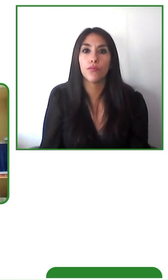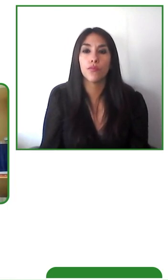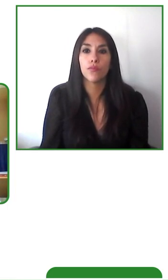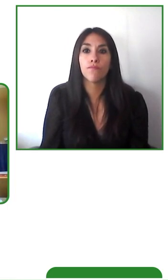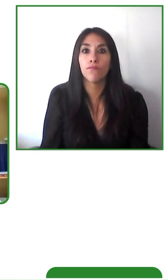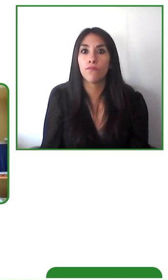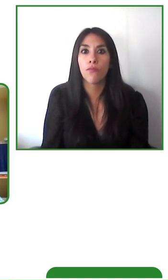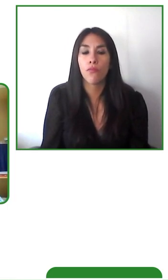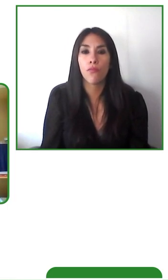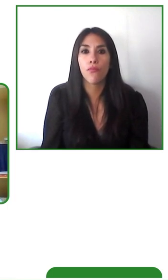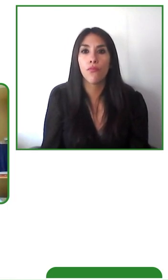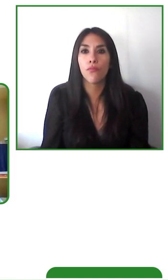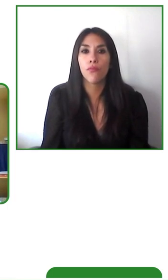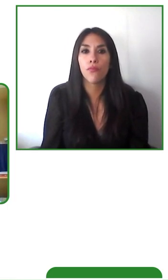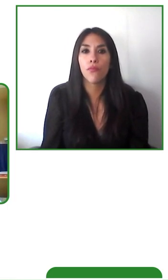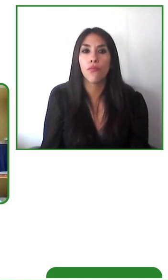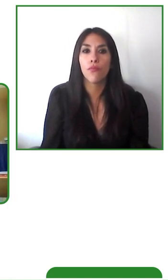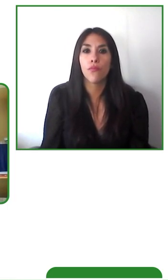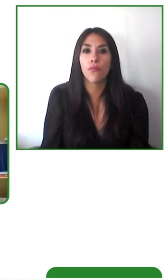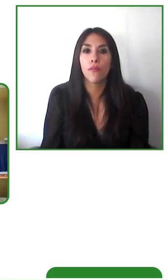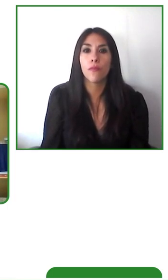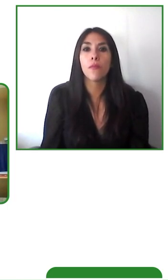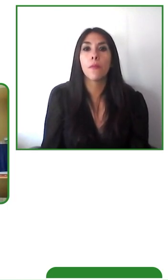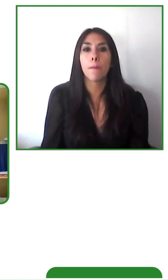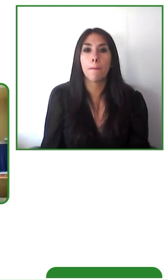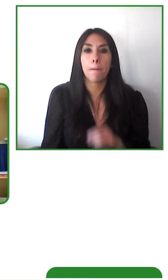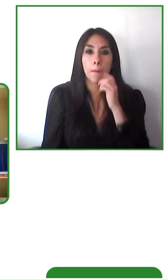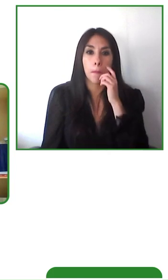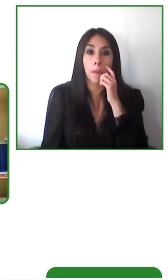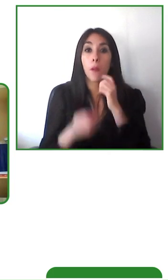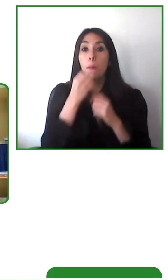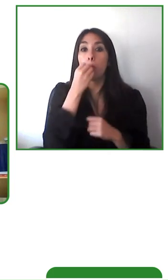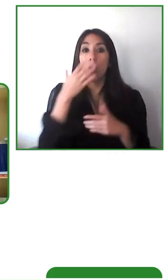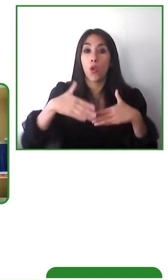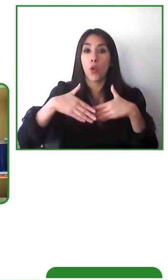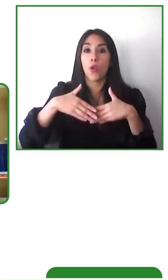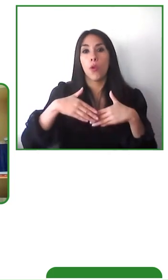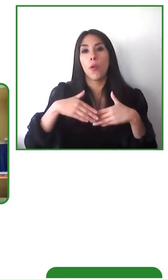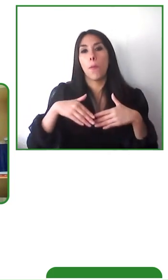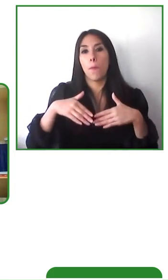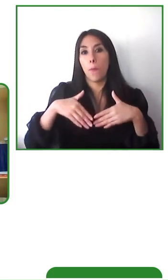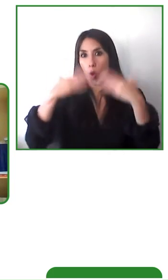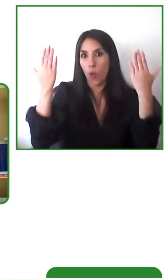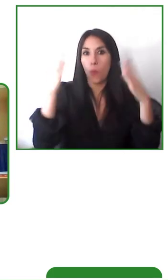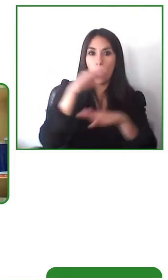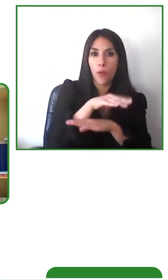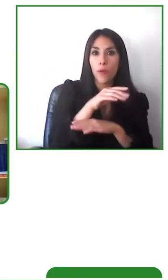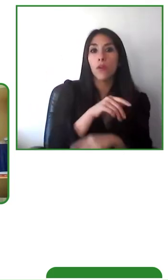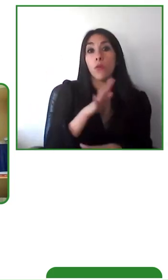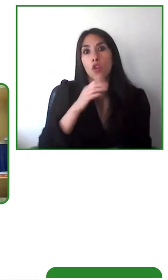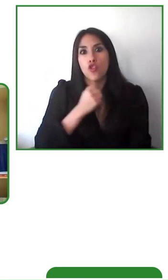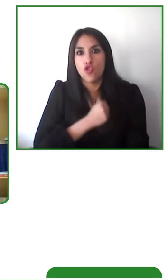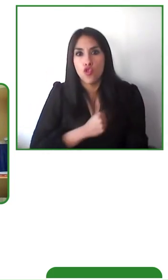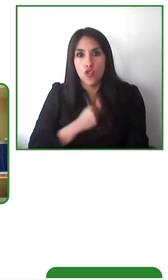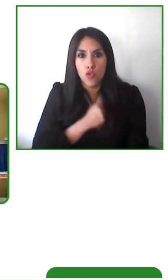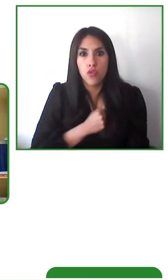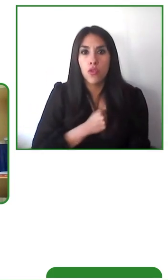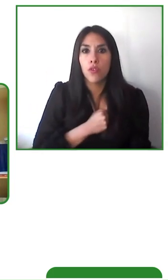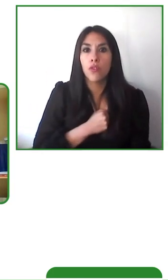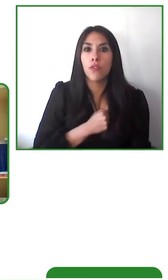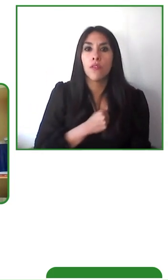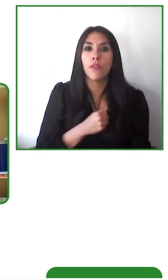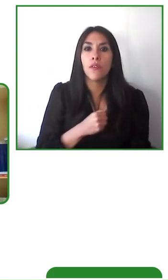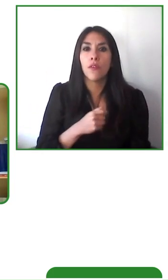Ya. Buenos días y buenas tardes a todos. Perdonad, no había desactivado el mute. Gracias